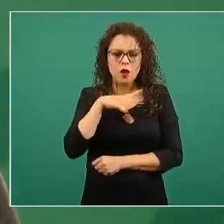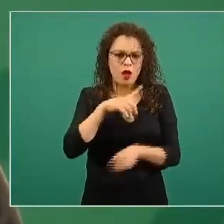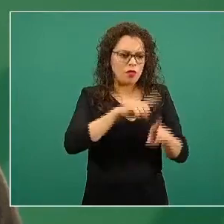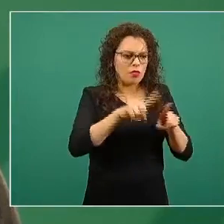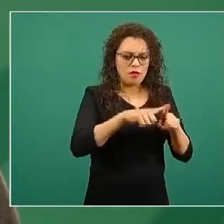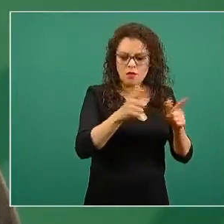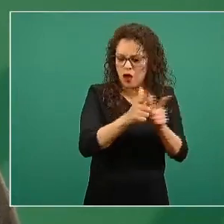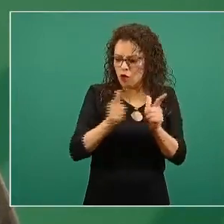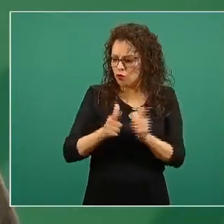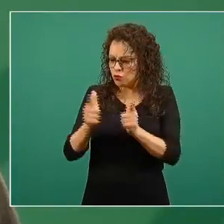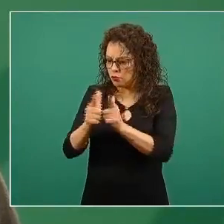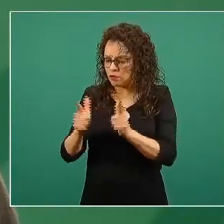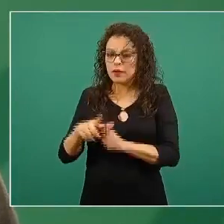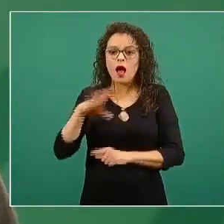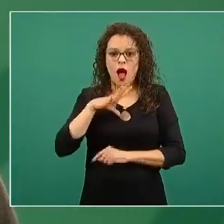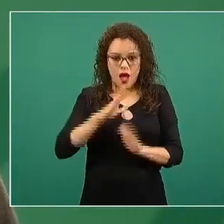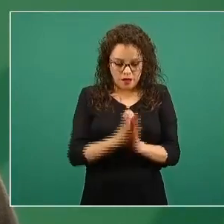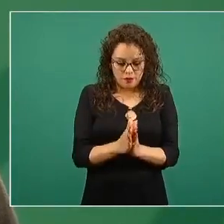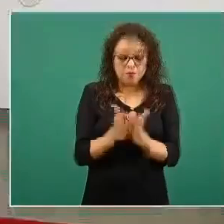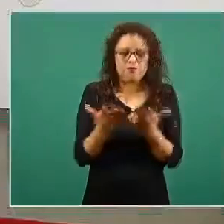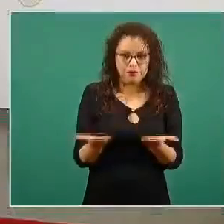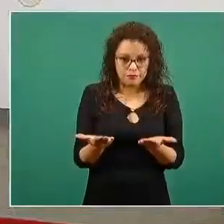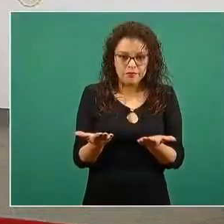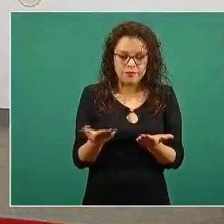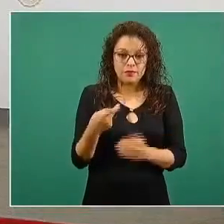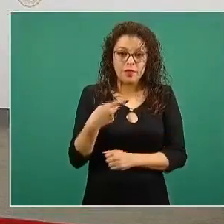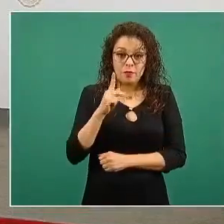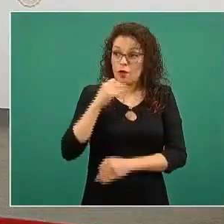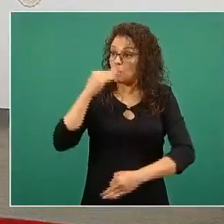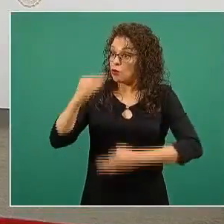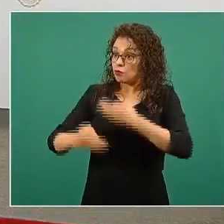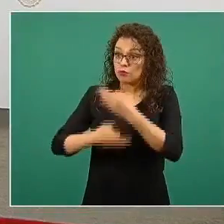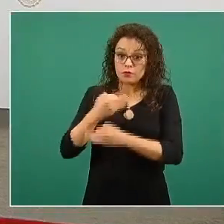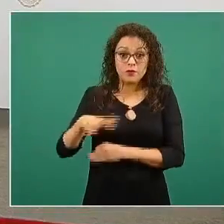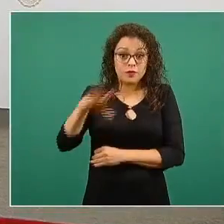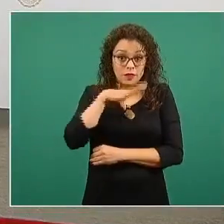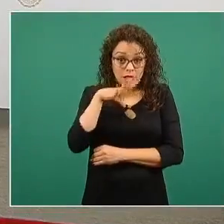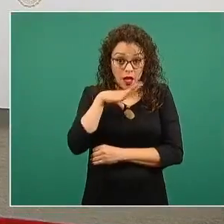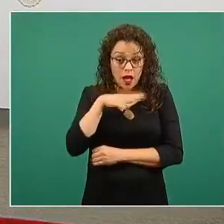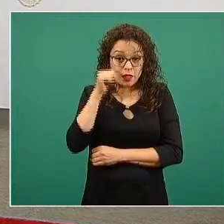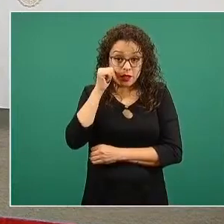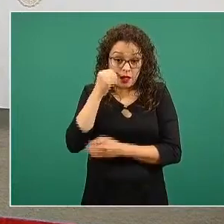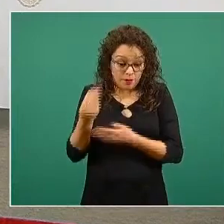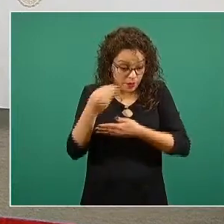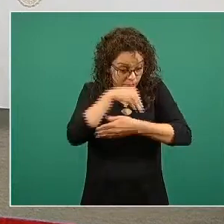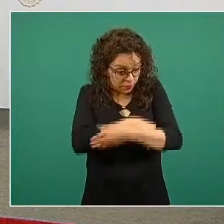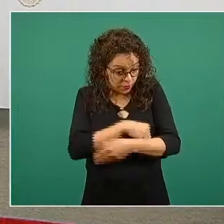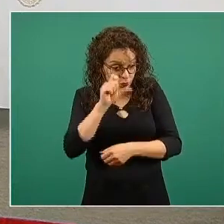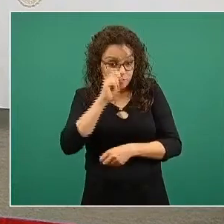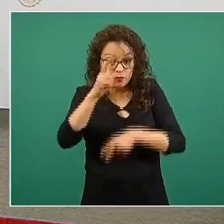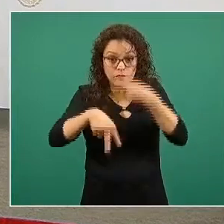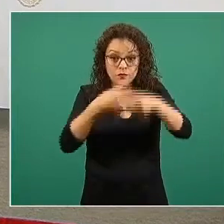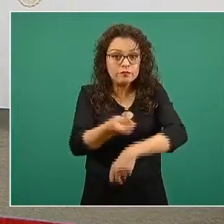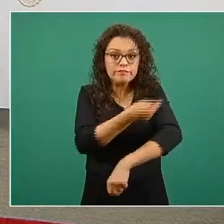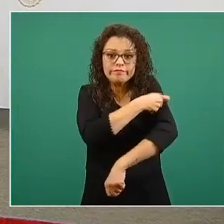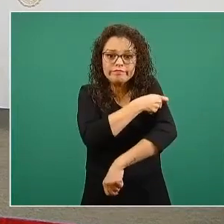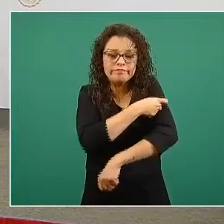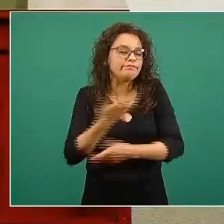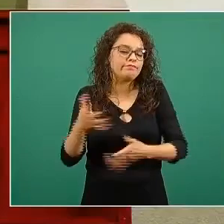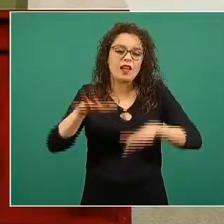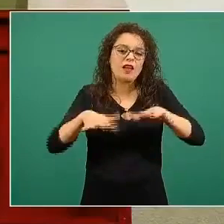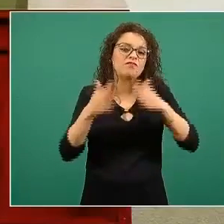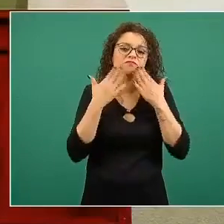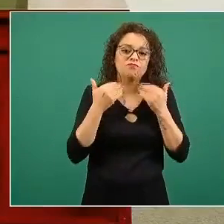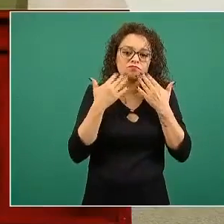grupos de edad, no necesariamente todas las personas siempre la tienen a la mano o la llevan cuando se van a aplicar una vacuna. Entonces se